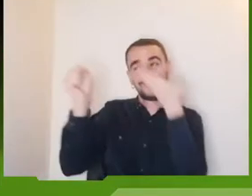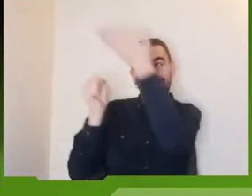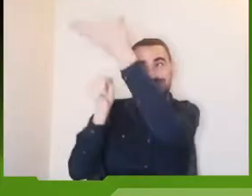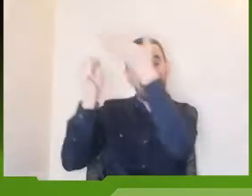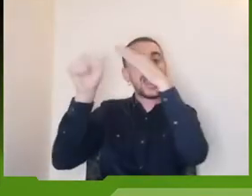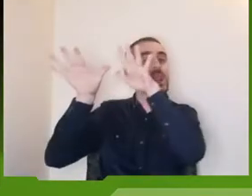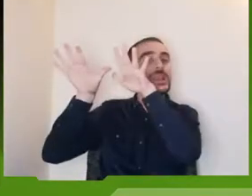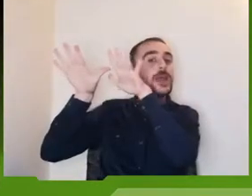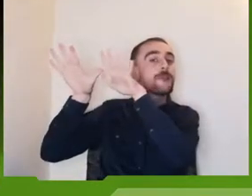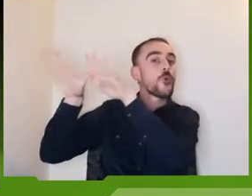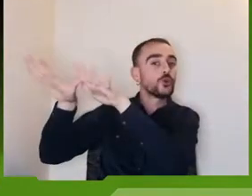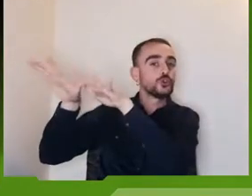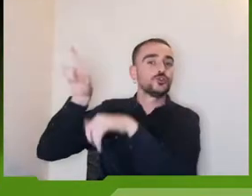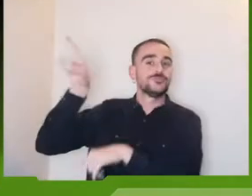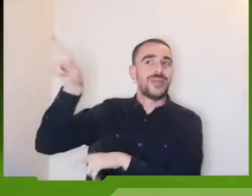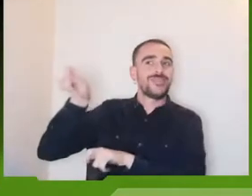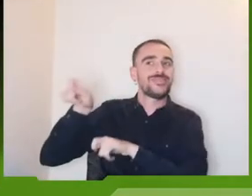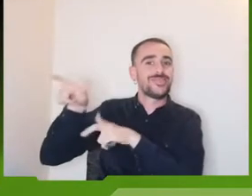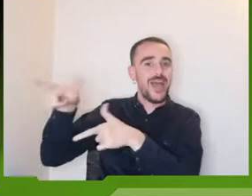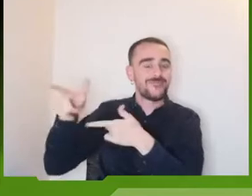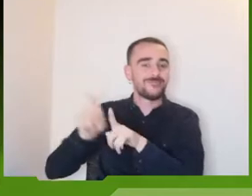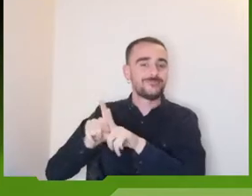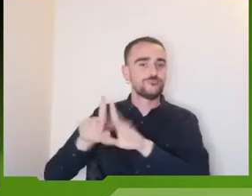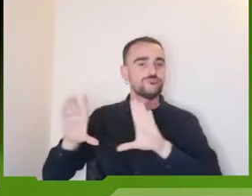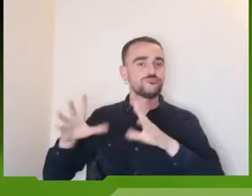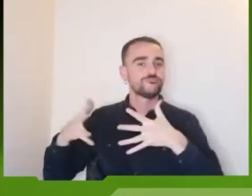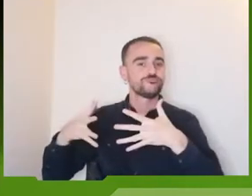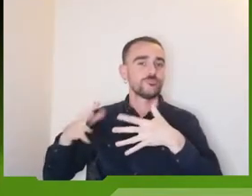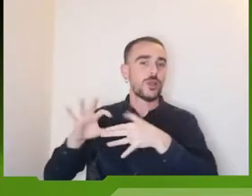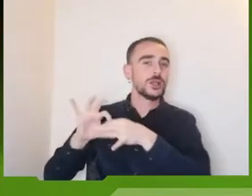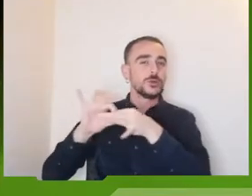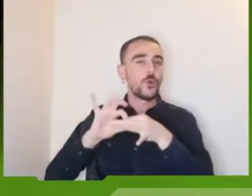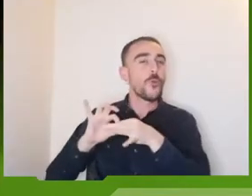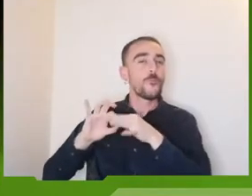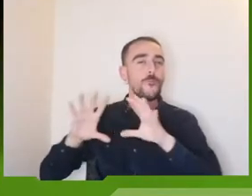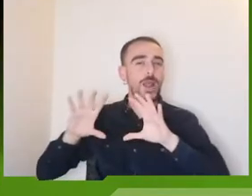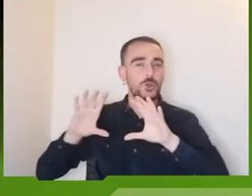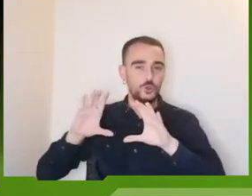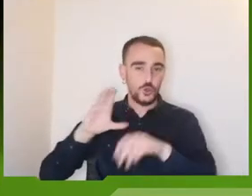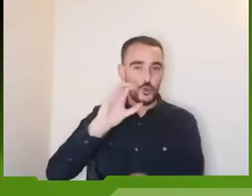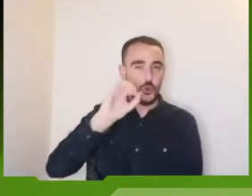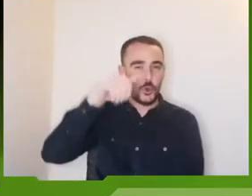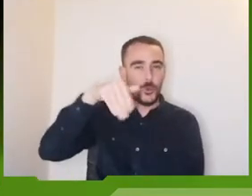más compacta y que eso, que sea más manejable.